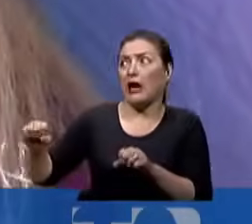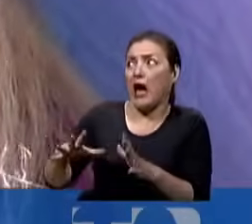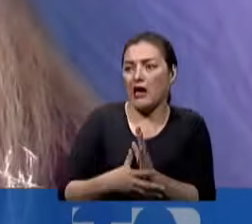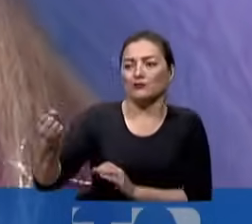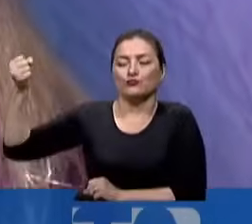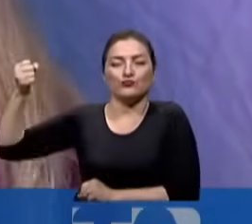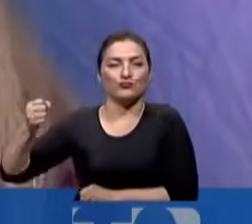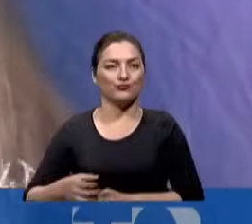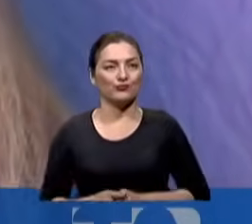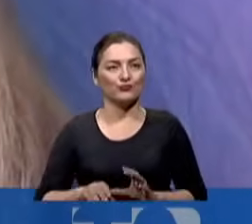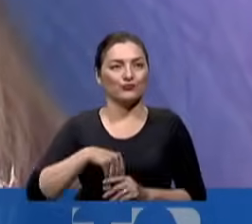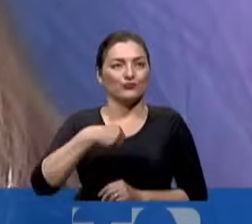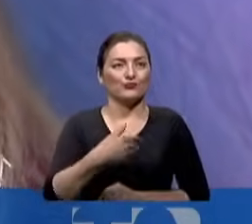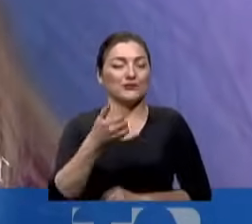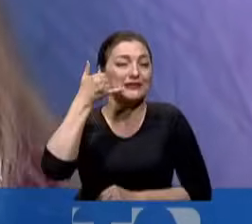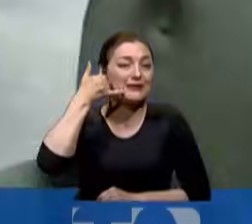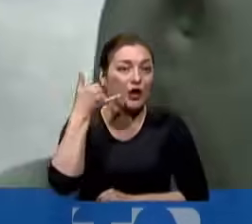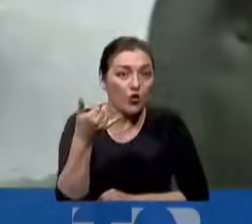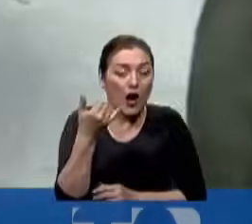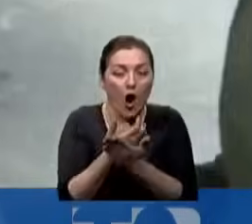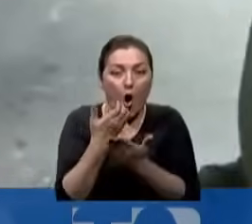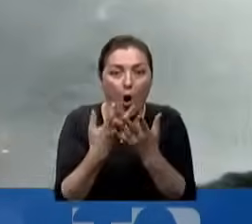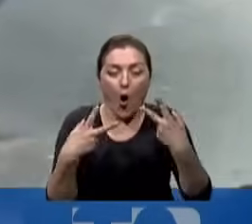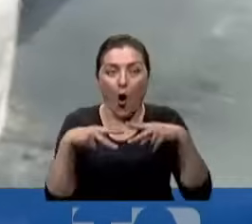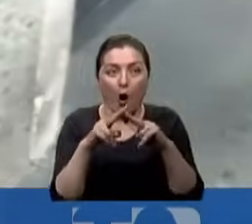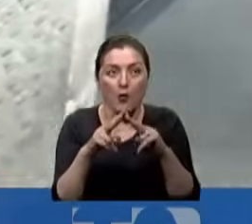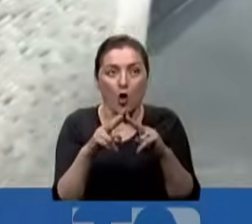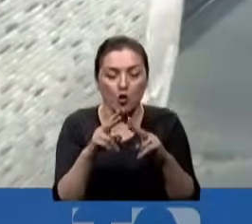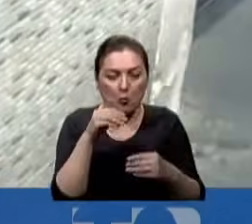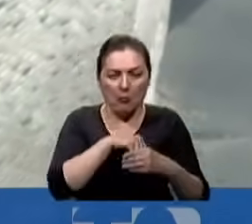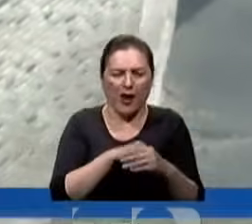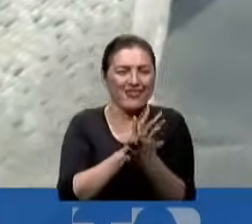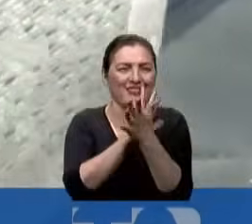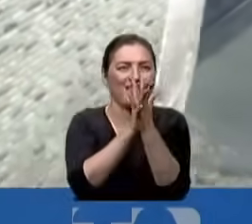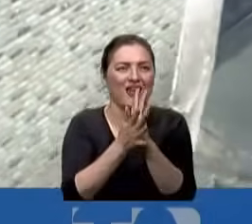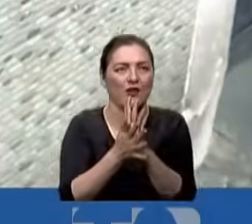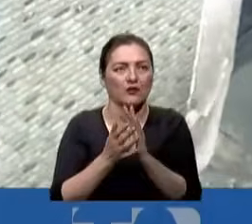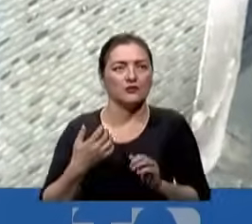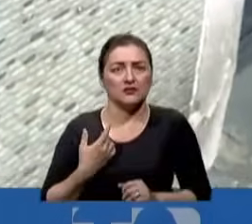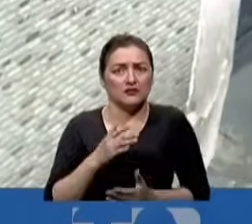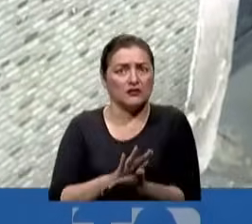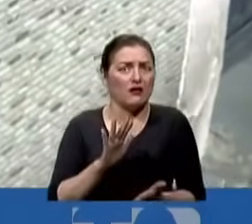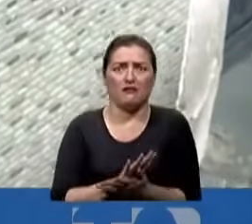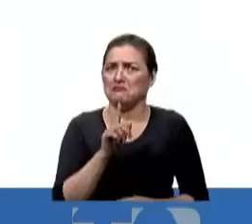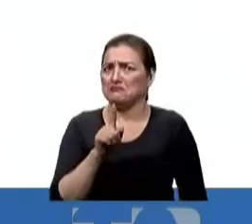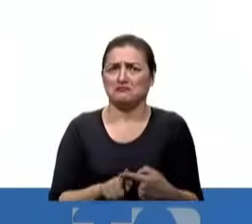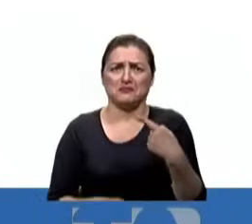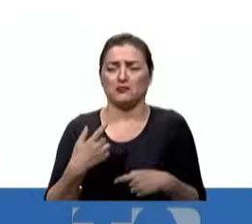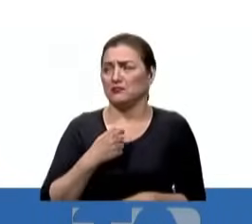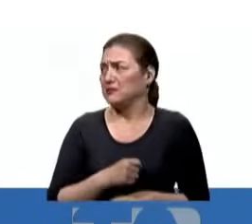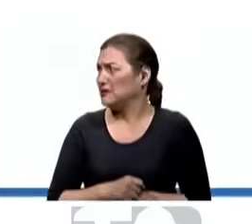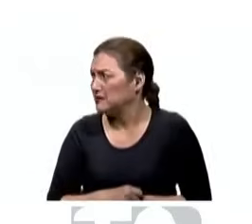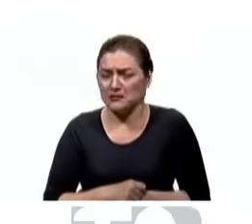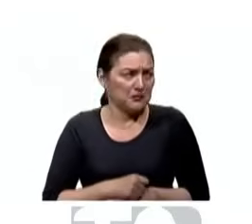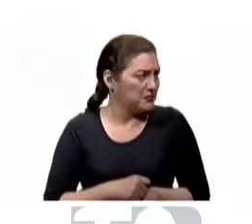pero con miedo y no llevo mi celular ni nada de eso. O sea, no se puede andar tranquila. Regresa a ver y todo lo demás. El